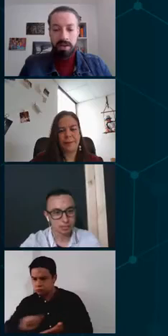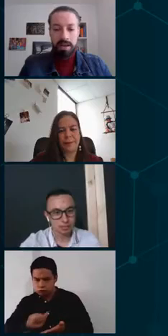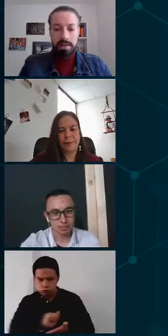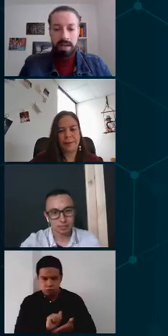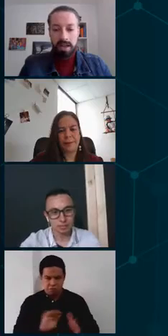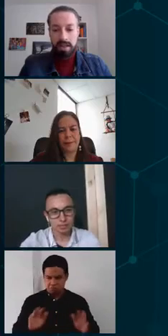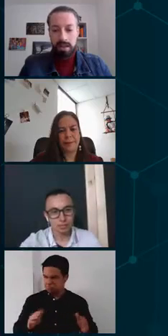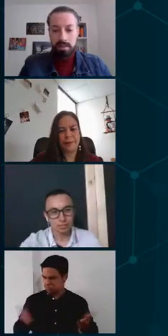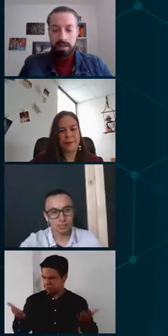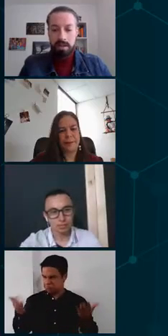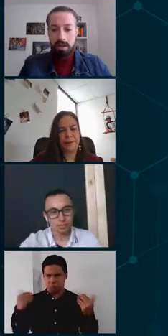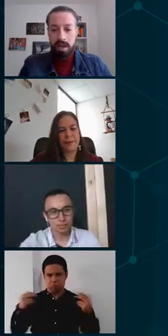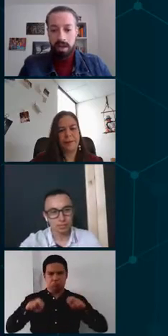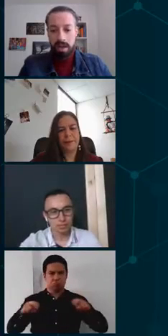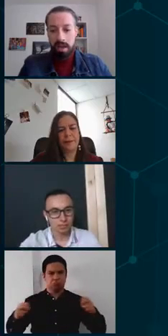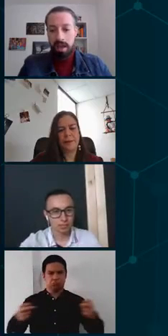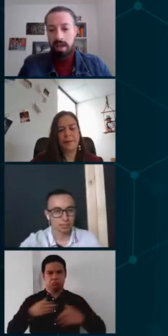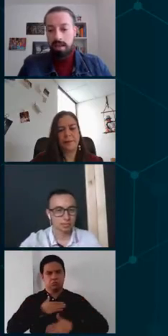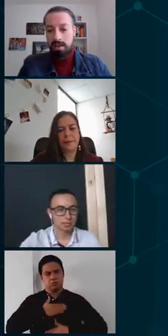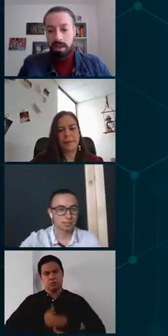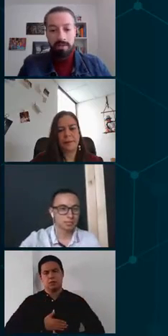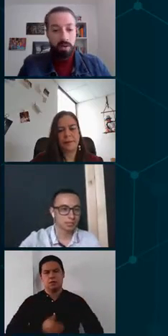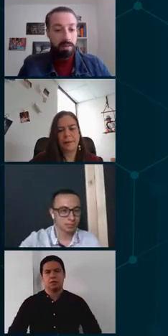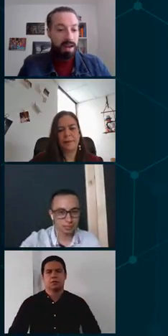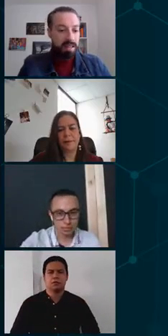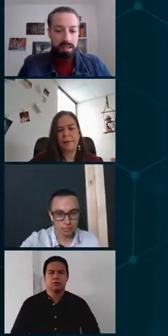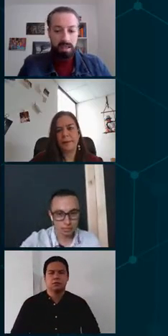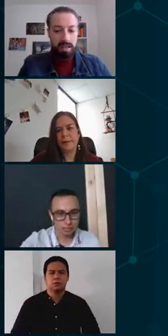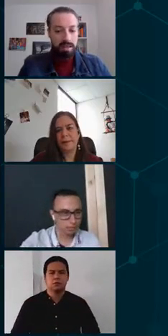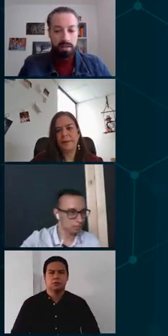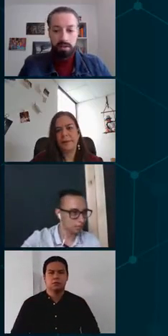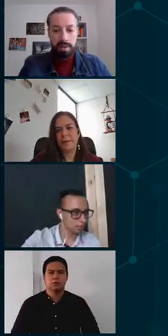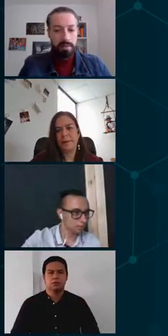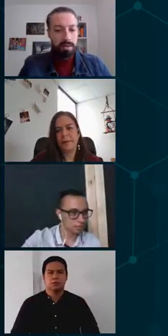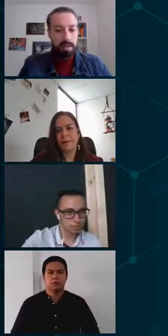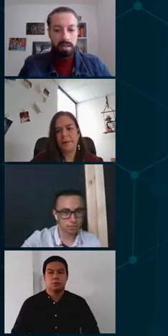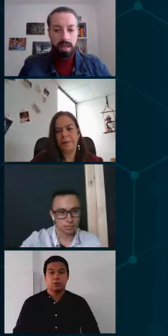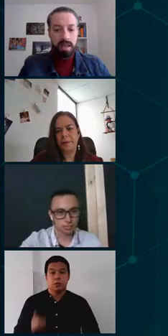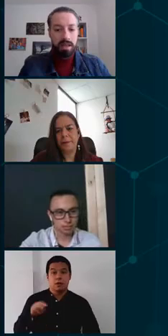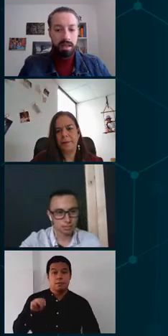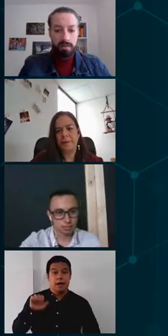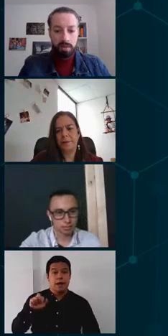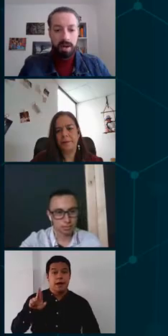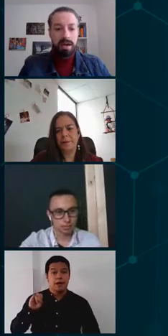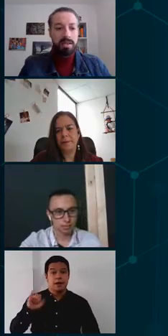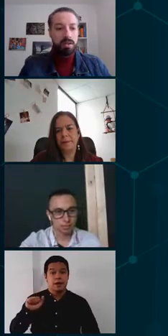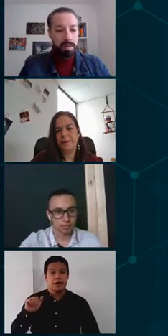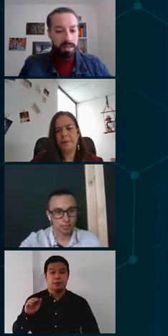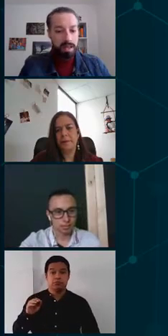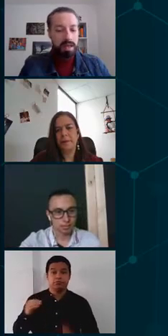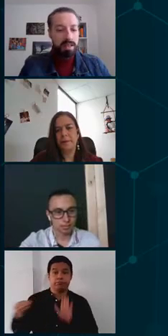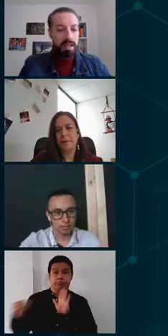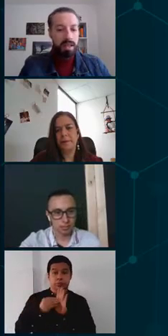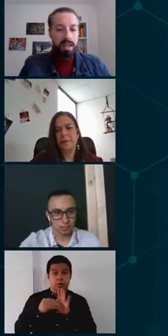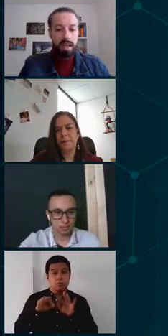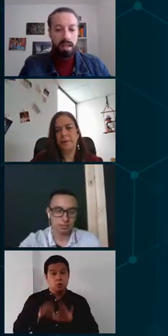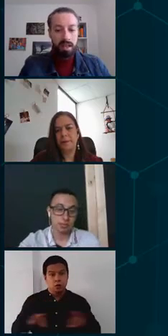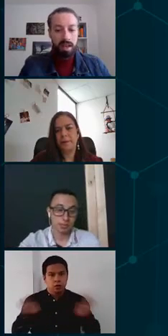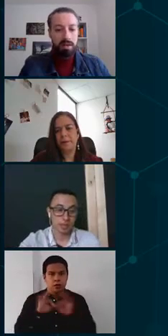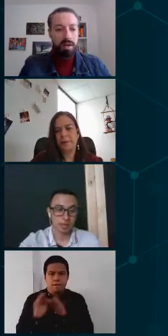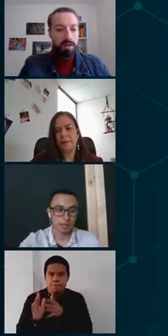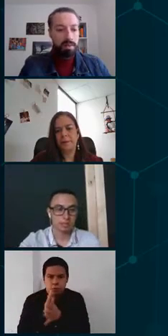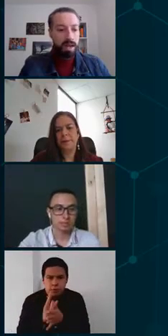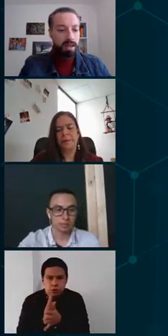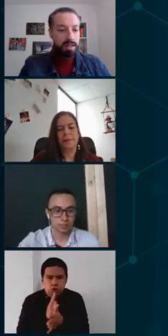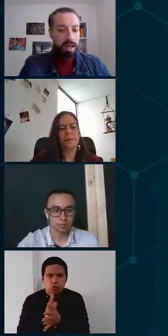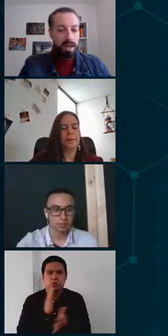Listo, por ahí que María Alejandra comentó que informarse, sí, es súper importante informarse, documentarse,